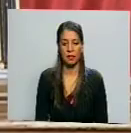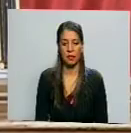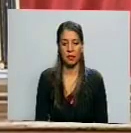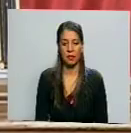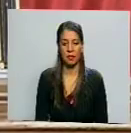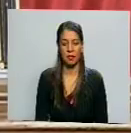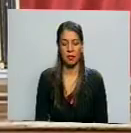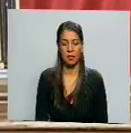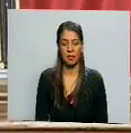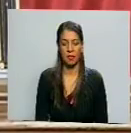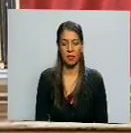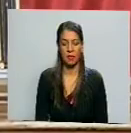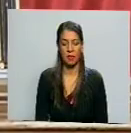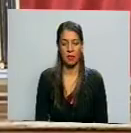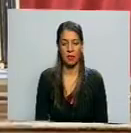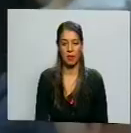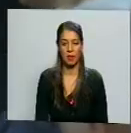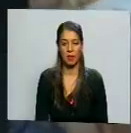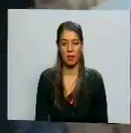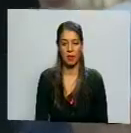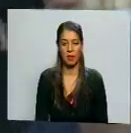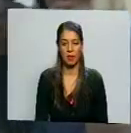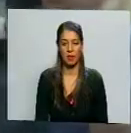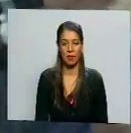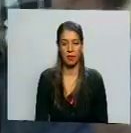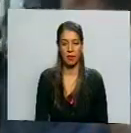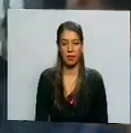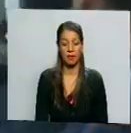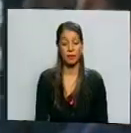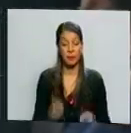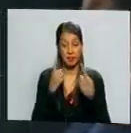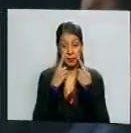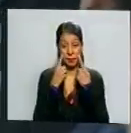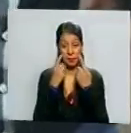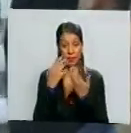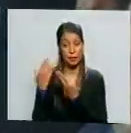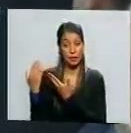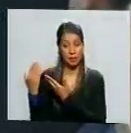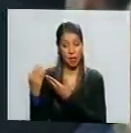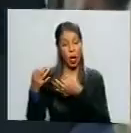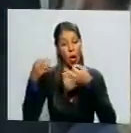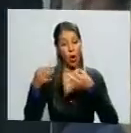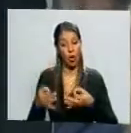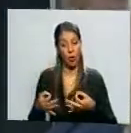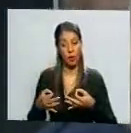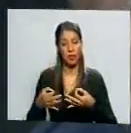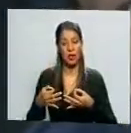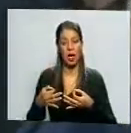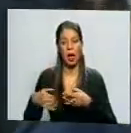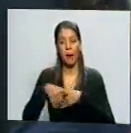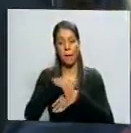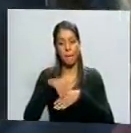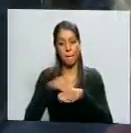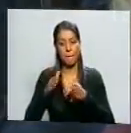la Asamblea Nacional Constituyente, Fidel Vázquez. Ahí vemos, va llegando de manera oficial Ricardo Menéndez al